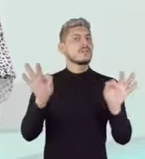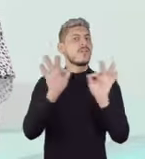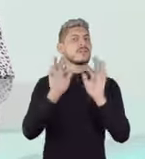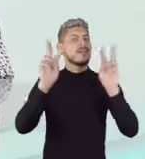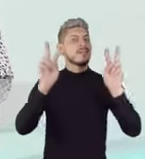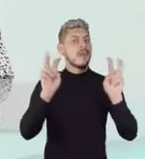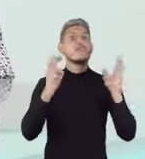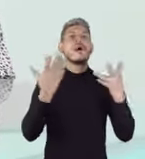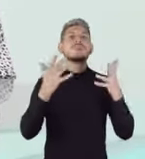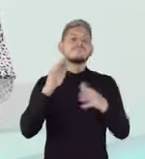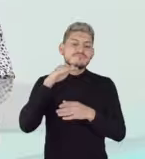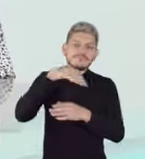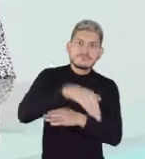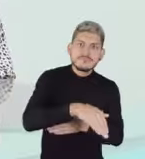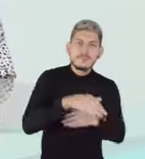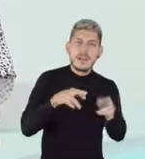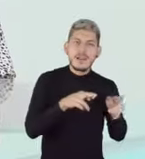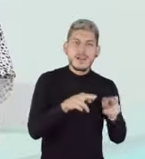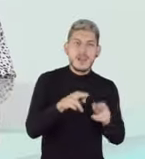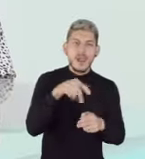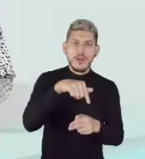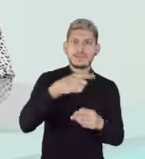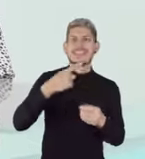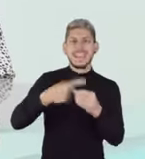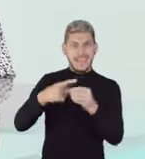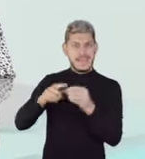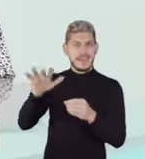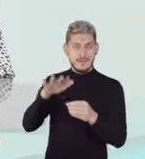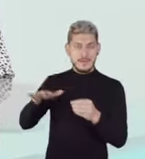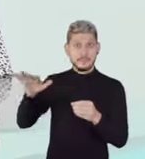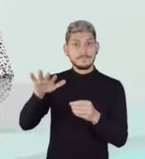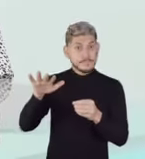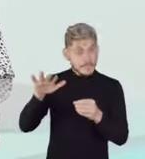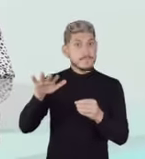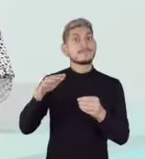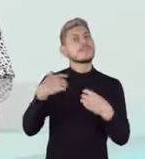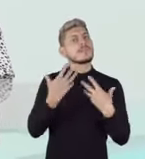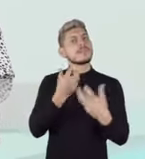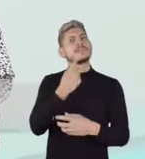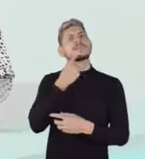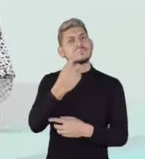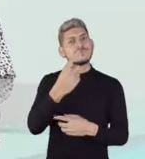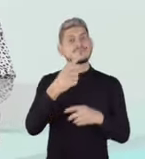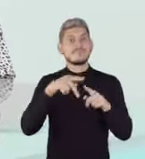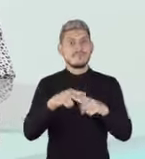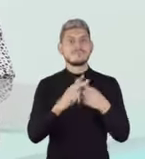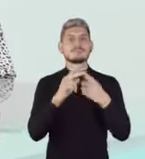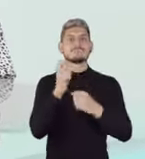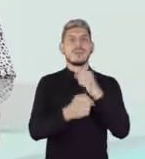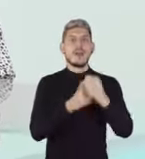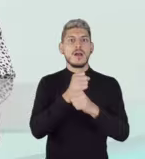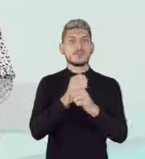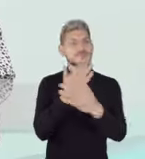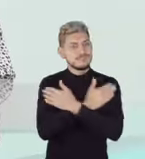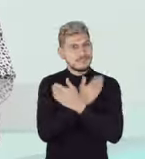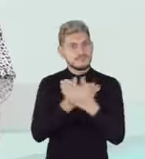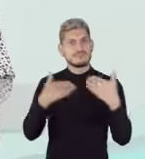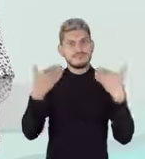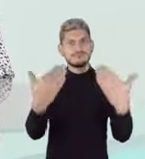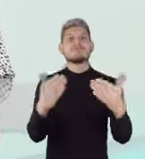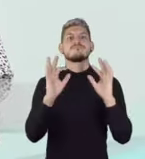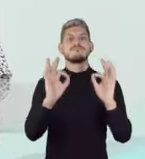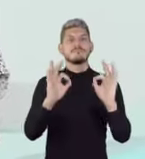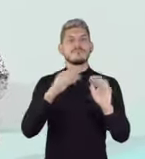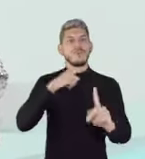las quebradas de Quito. Deseamos de antemano que tengan un inicio de año excelente, cargado de energía